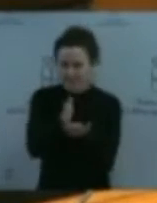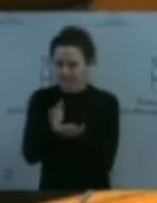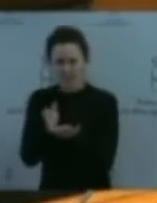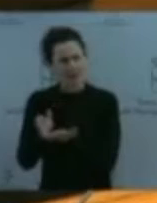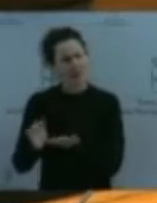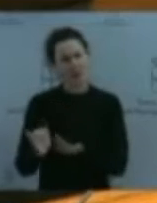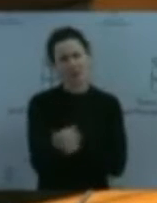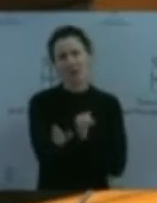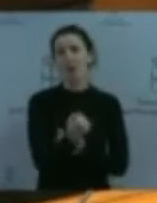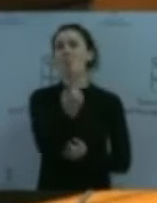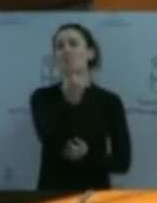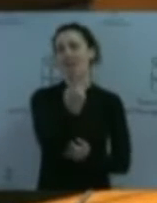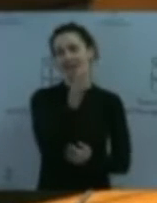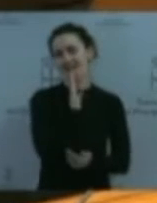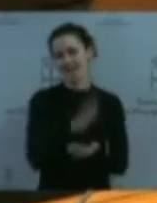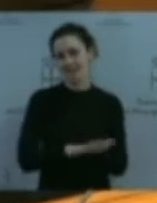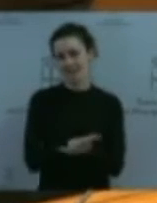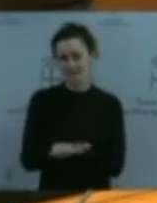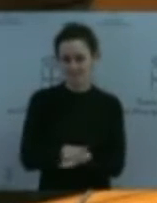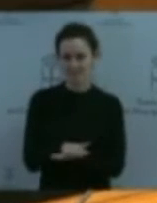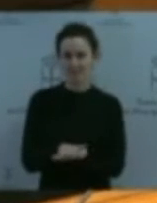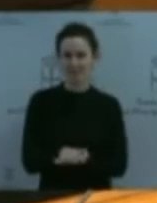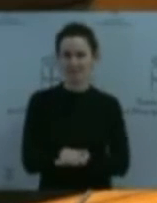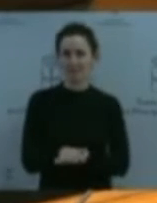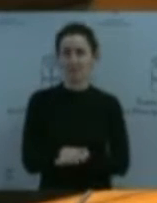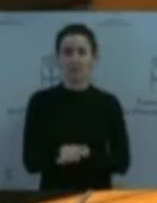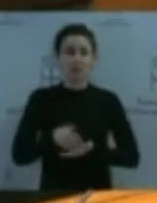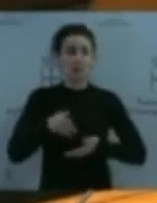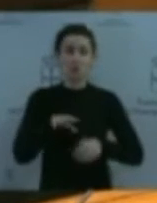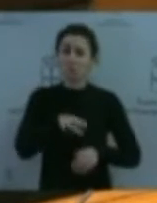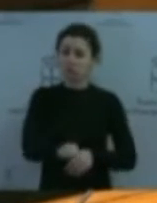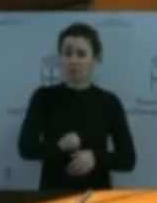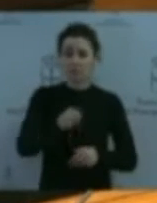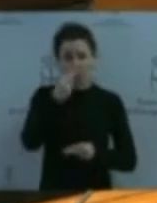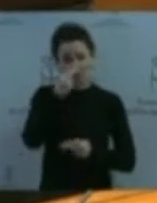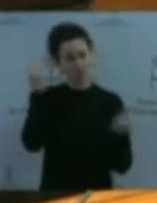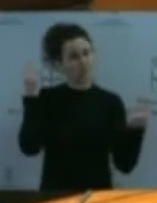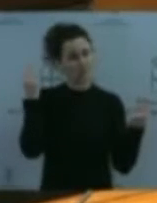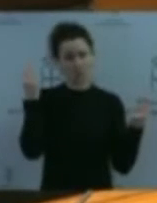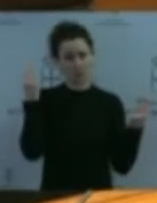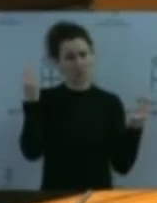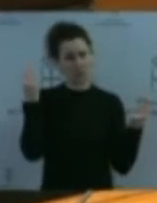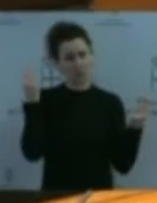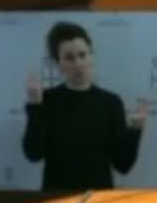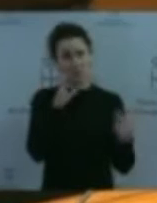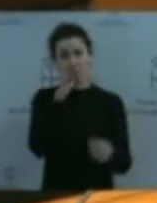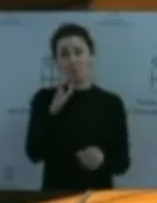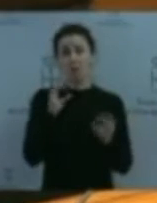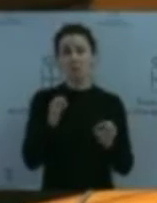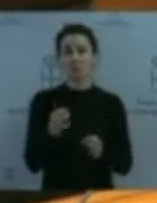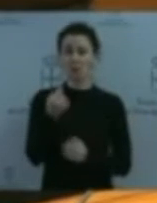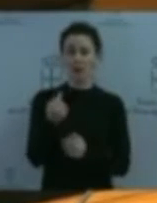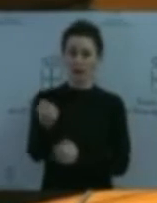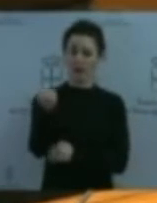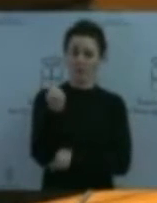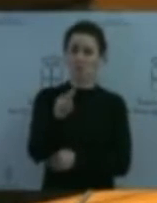su momento, esa intervención pública, puesto que viene amparada por la normativa europea y por nuestro marco constitucional. Yo entiendo que algunos grupos de